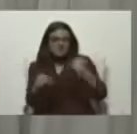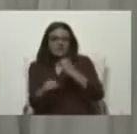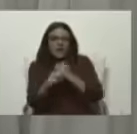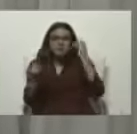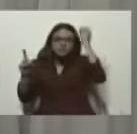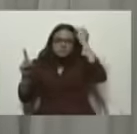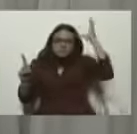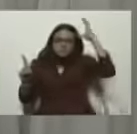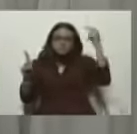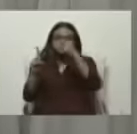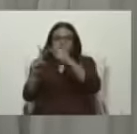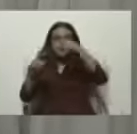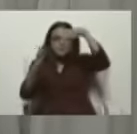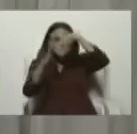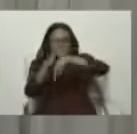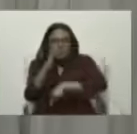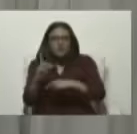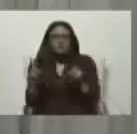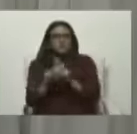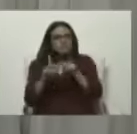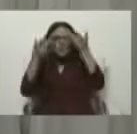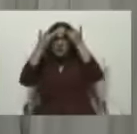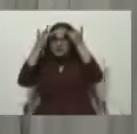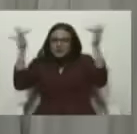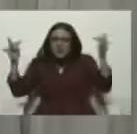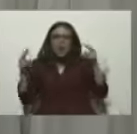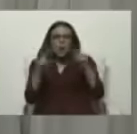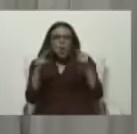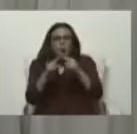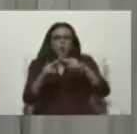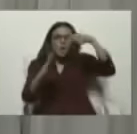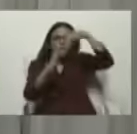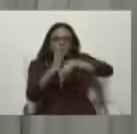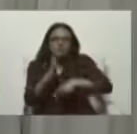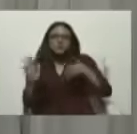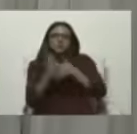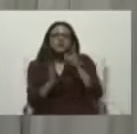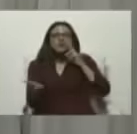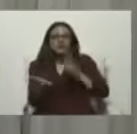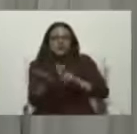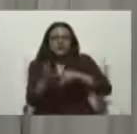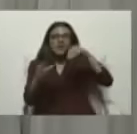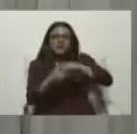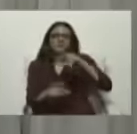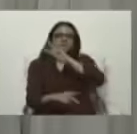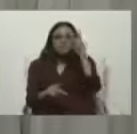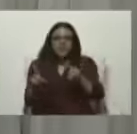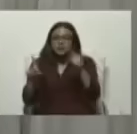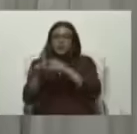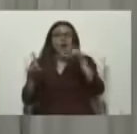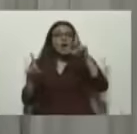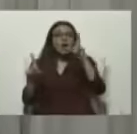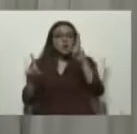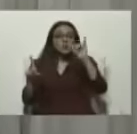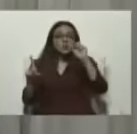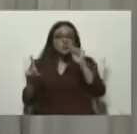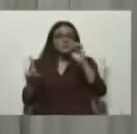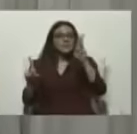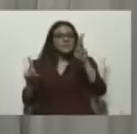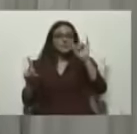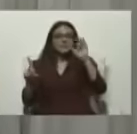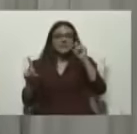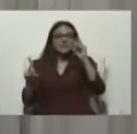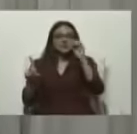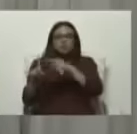nuestros más grandes ensayistas, conocedor profundo de la realidad venezolana, como es Luis Brito García, que ha escrito más